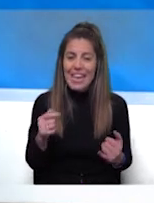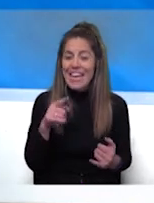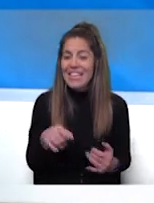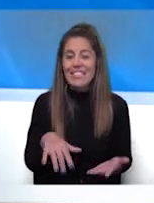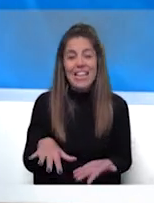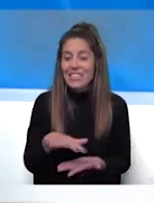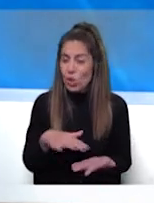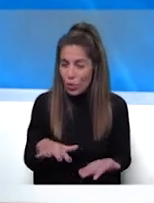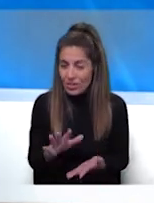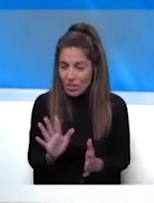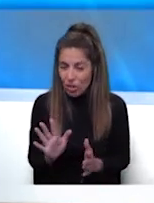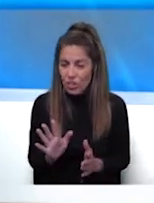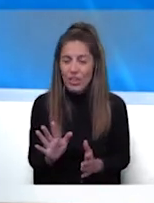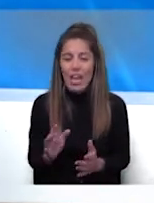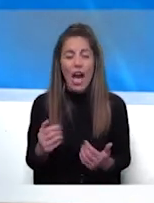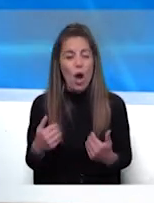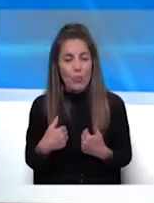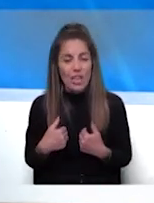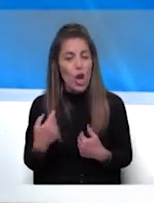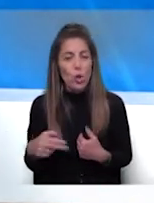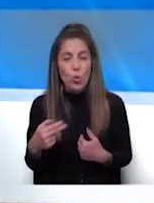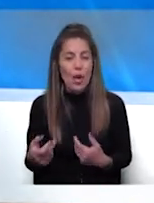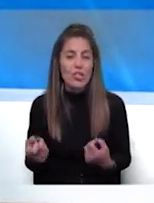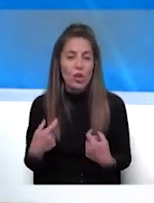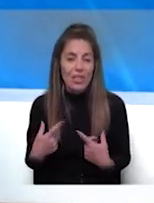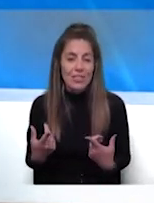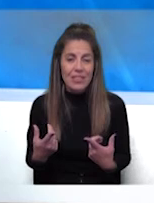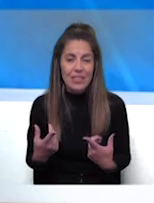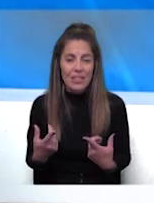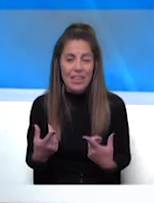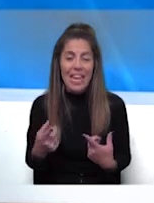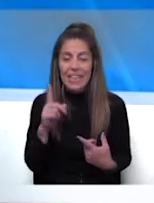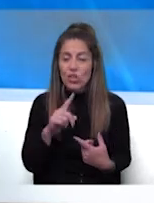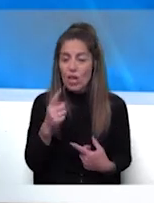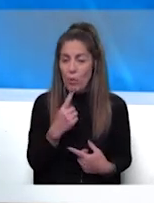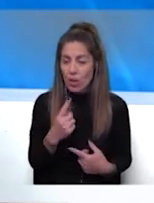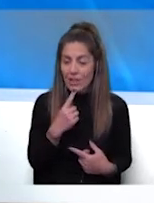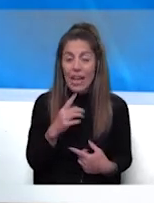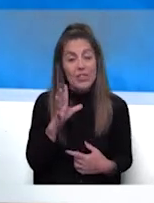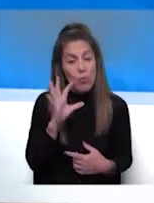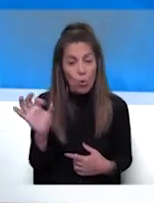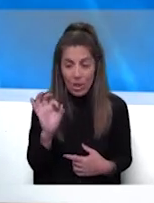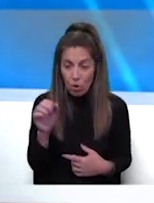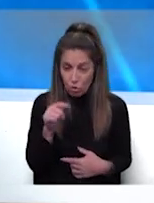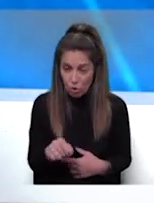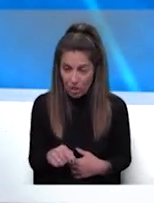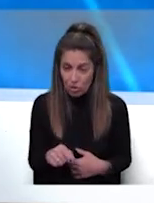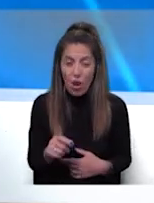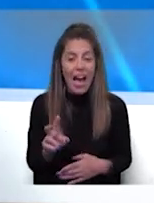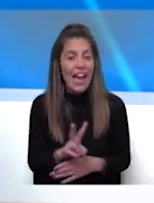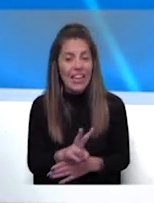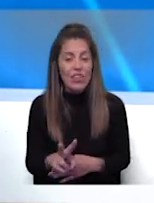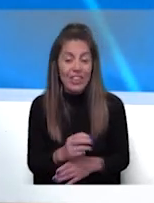hecho a mí nunca me llevó a decir que había intencionalidad política. Porque además creo que hay que ser muy cuidadoso con esas cosas. Creo que hay que defender